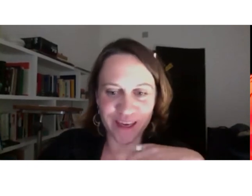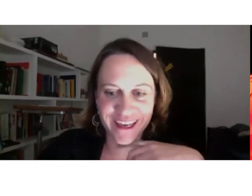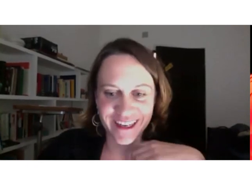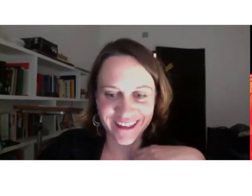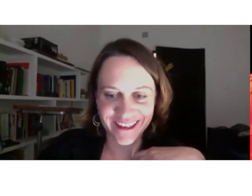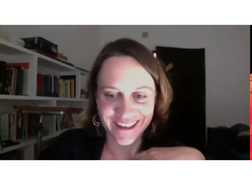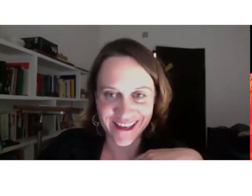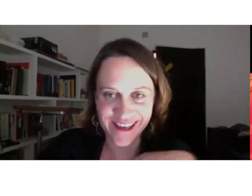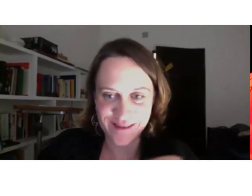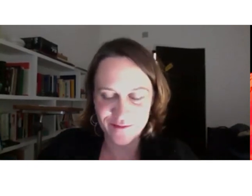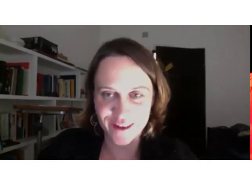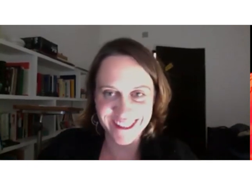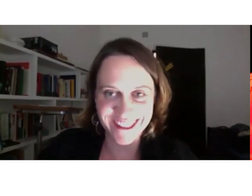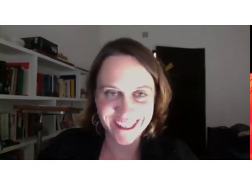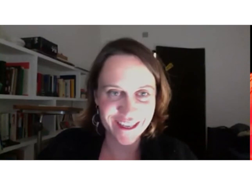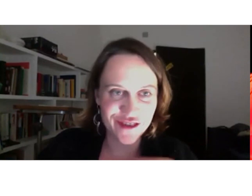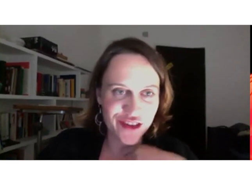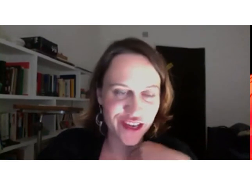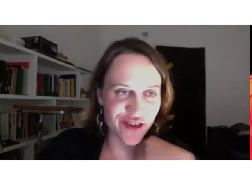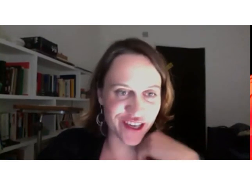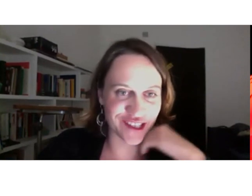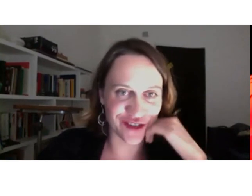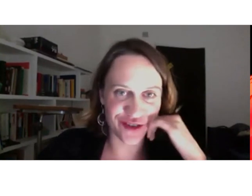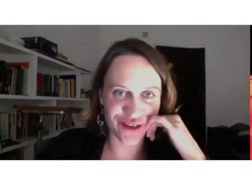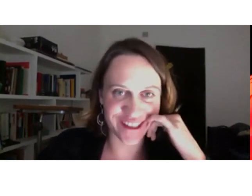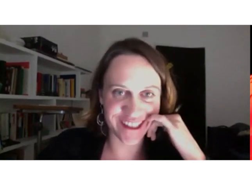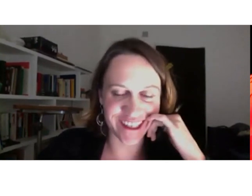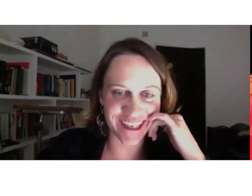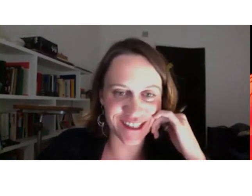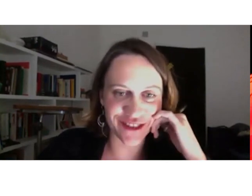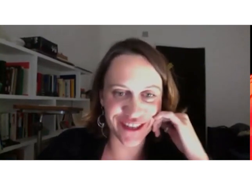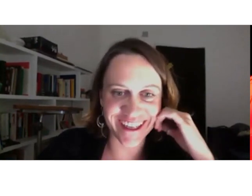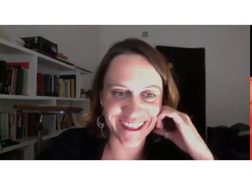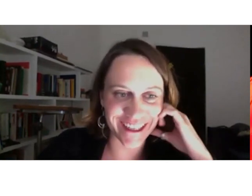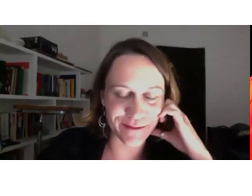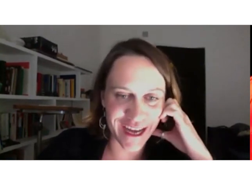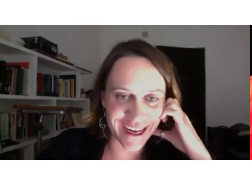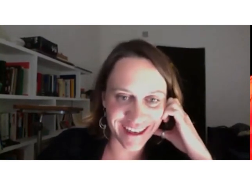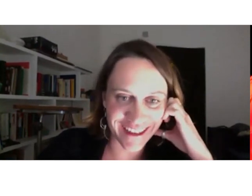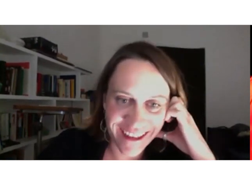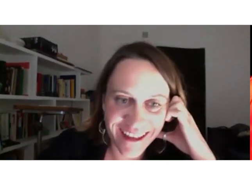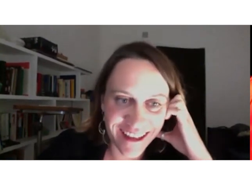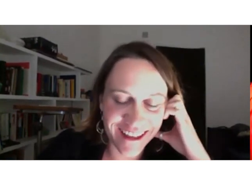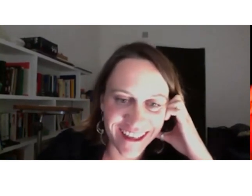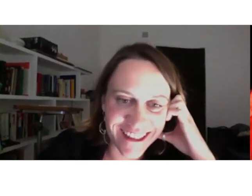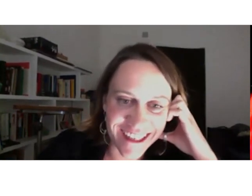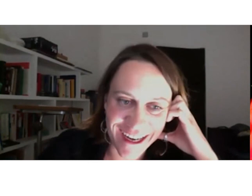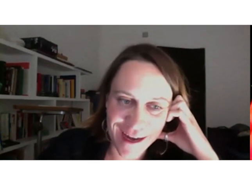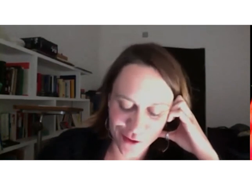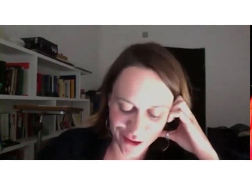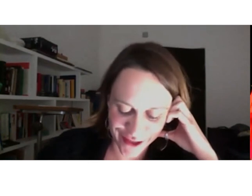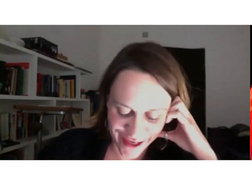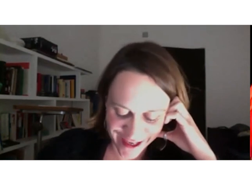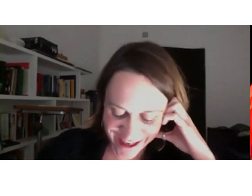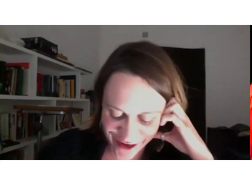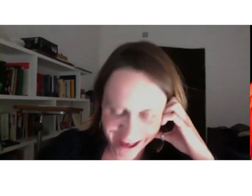Muy bien. Pues yo creo que con esto, con esta indicación de respirar y de sacar la